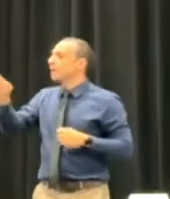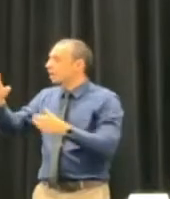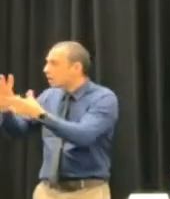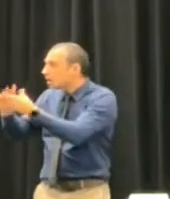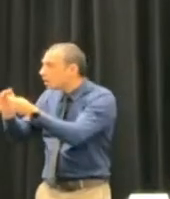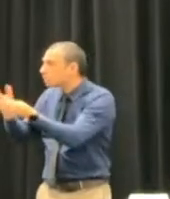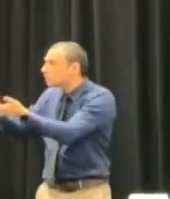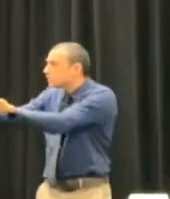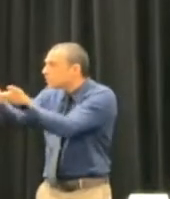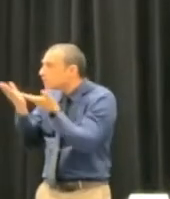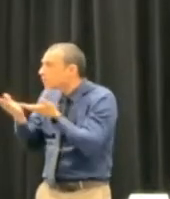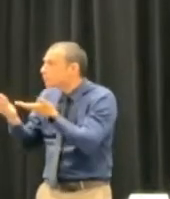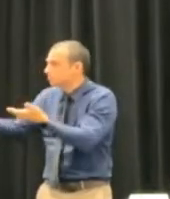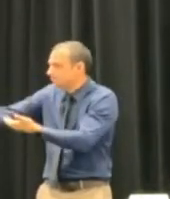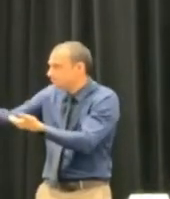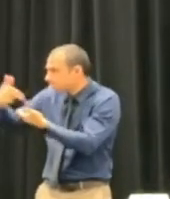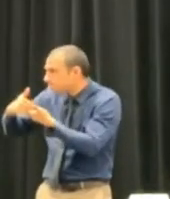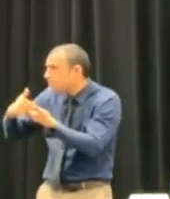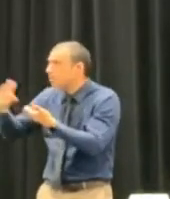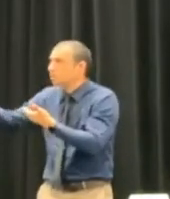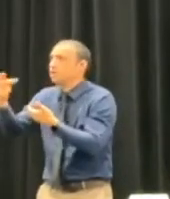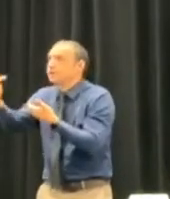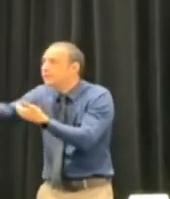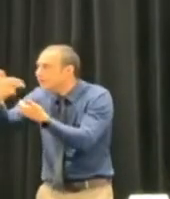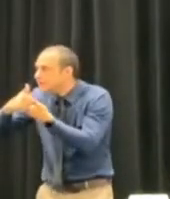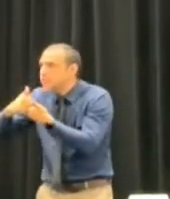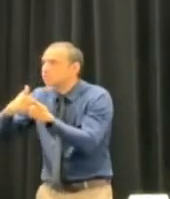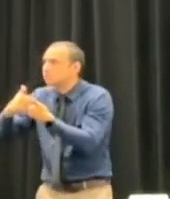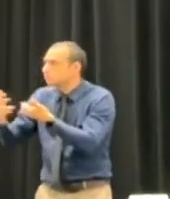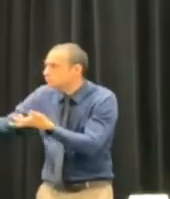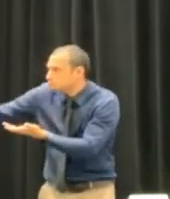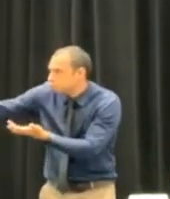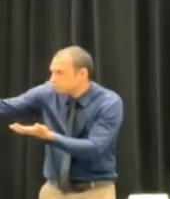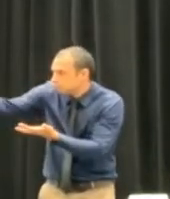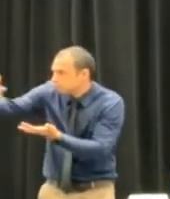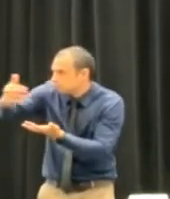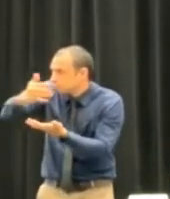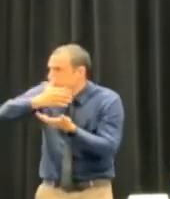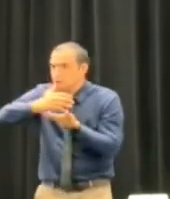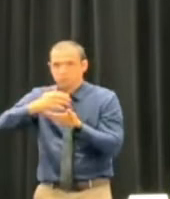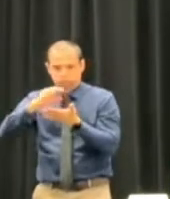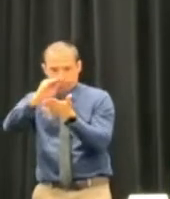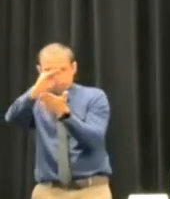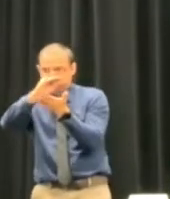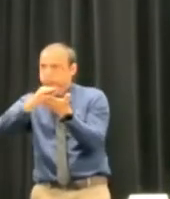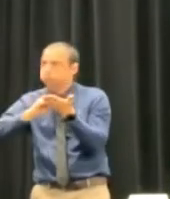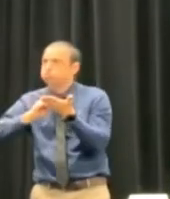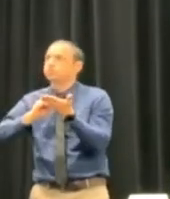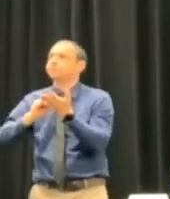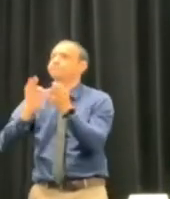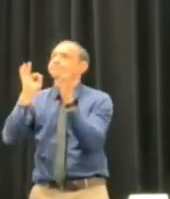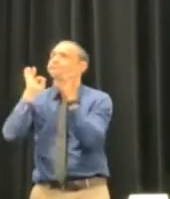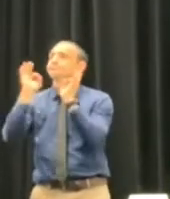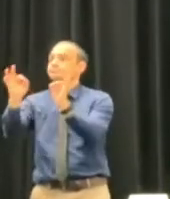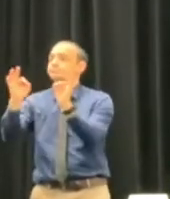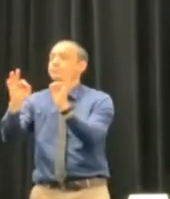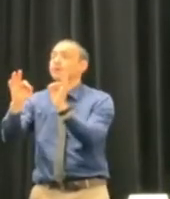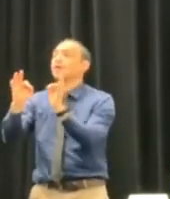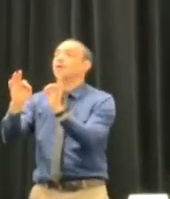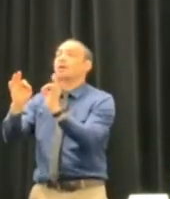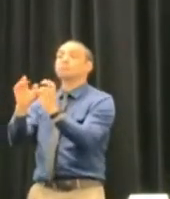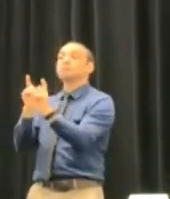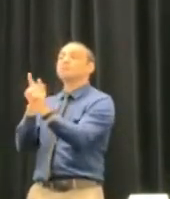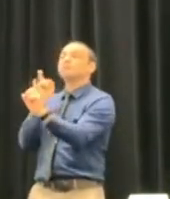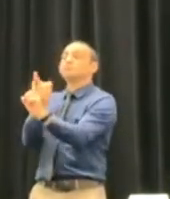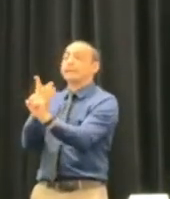recomendaciones y las evaluaciones de cada una de esas partes y siempre teniendo presente que nuestra meta es poder lograr